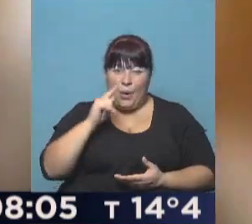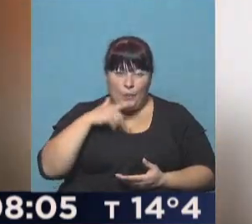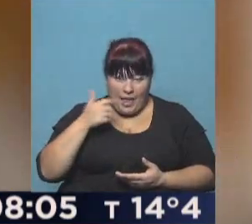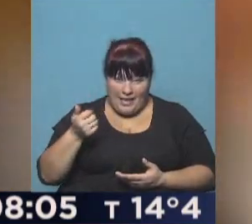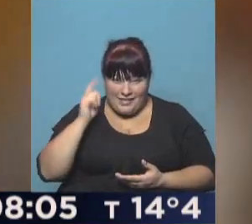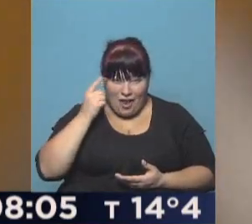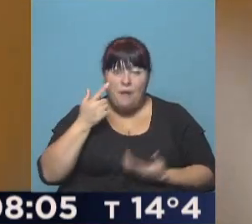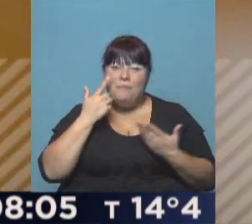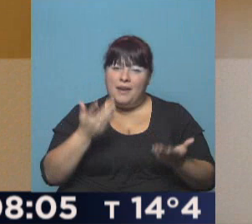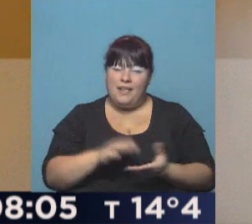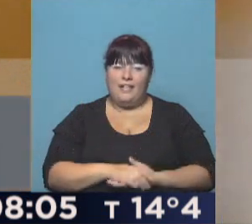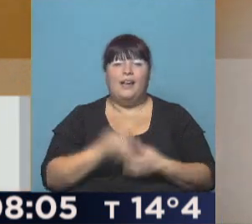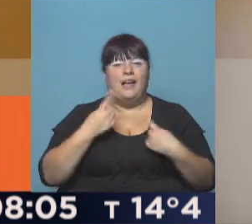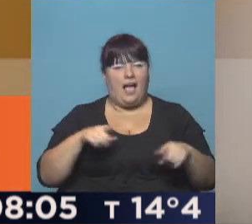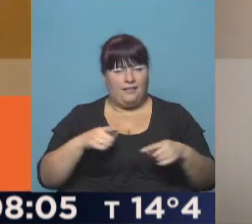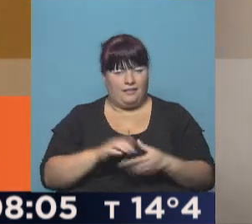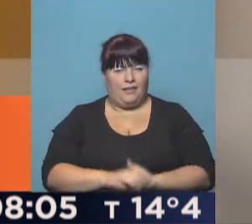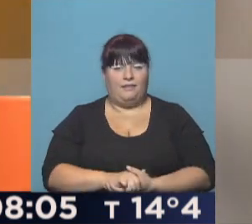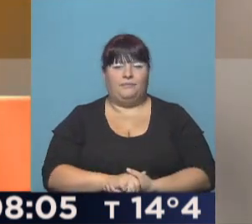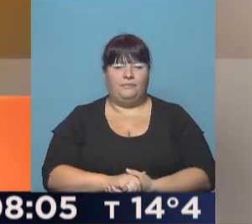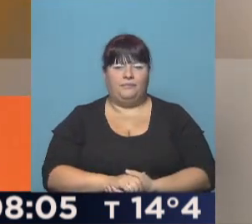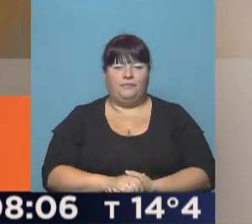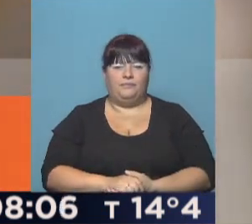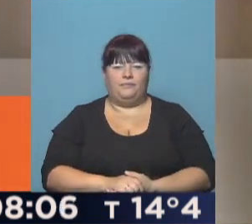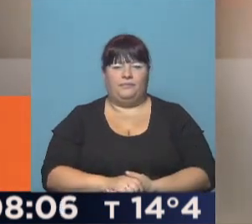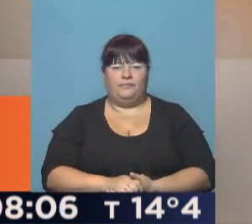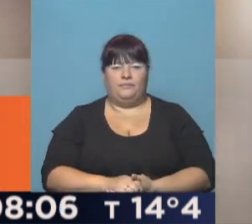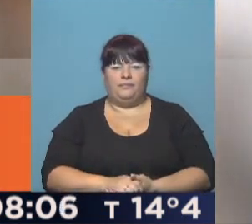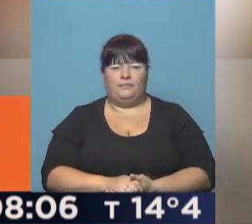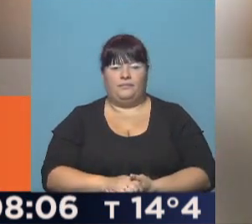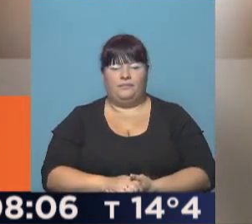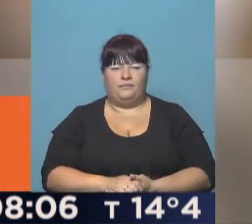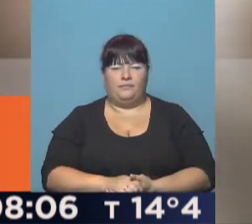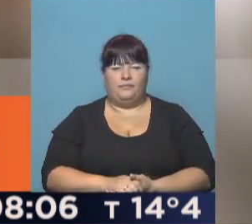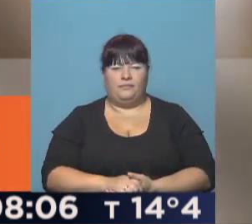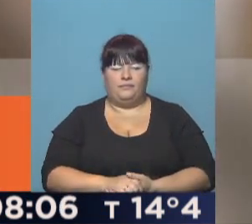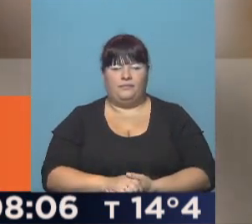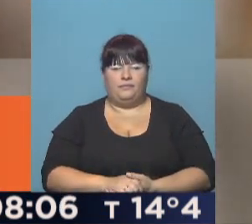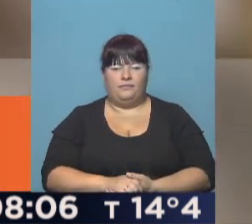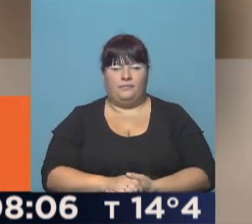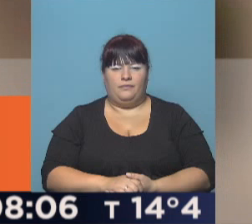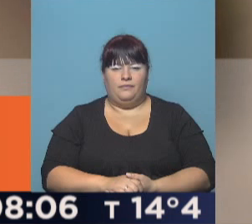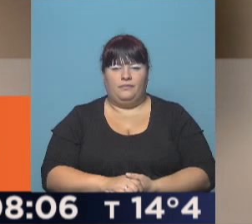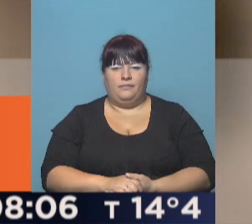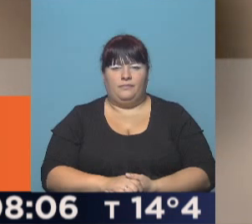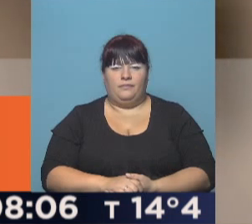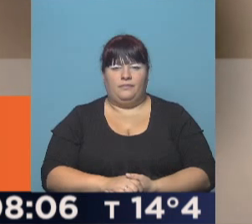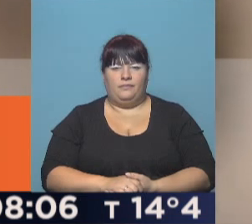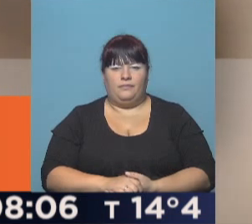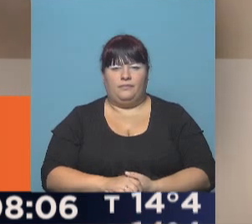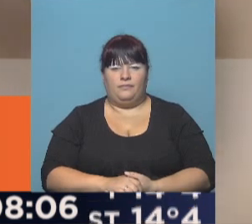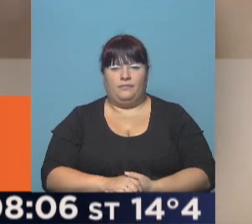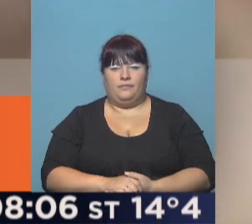¿El loco? Por el mundo y haciéndome el camino. Y el destino,